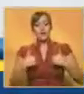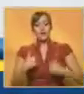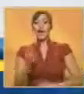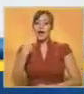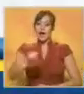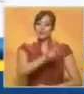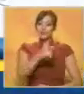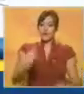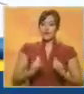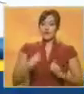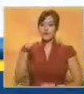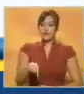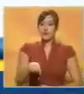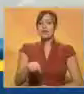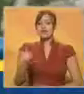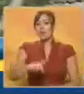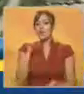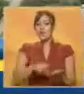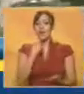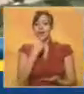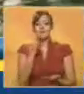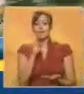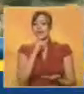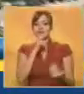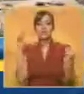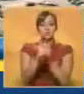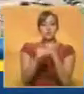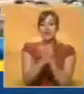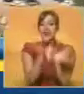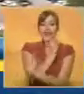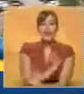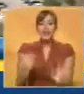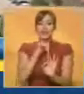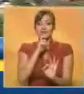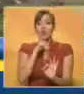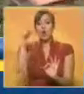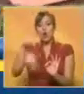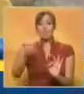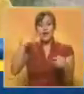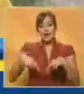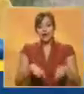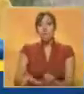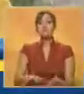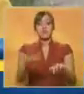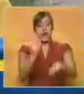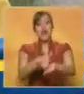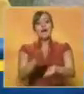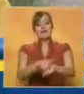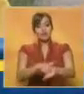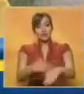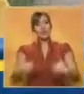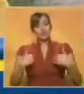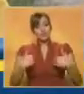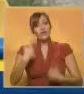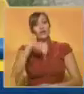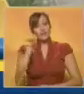la población de Ceboruco, algunas completamente aisladas. Para el día de hoy se reporta la crecida del río Grita, la cual afectó